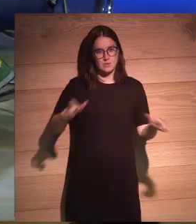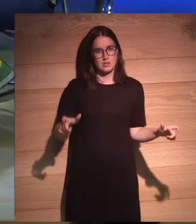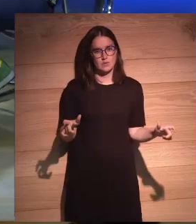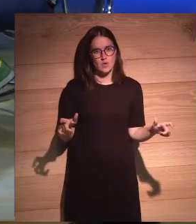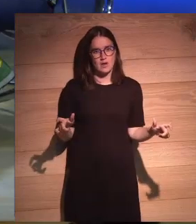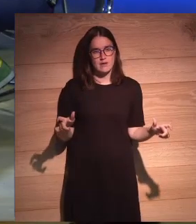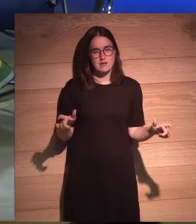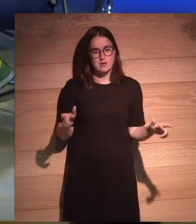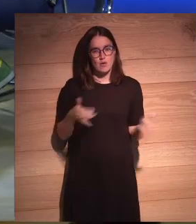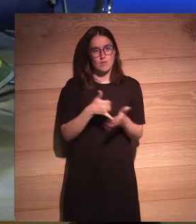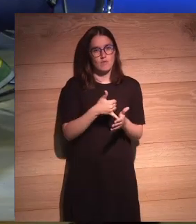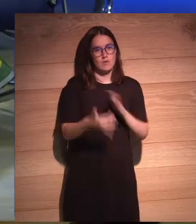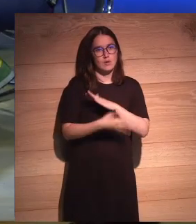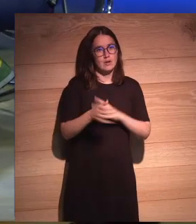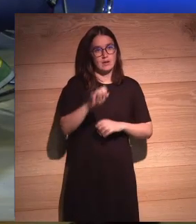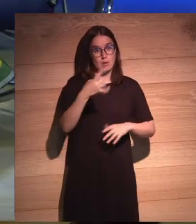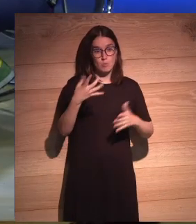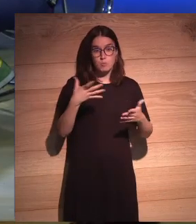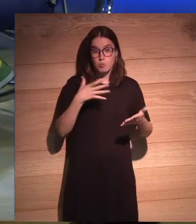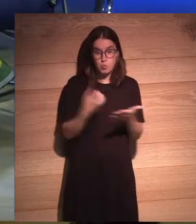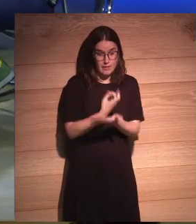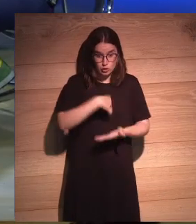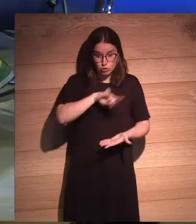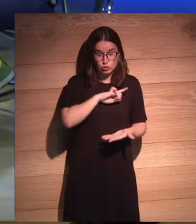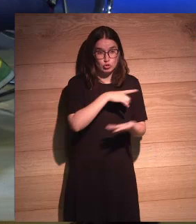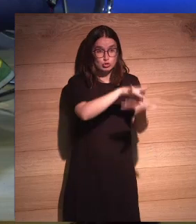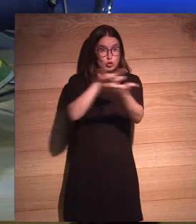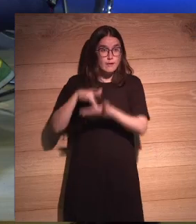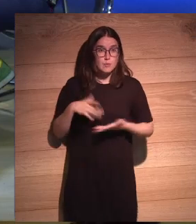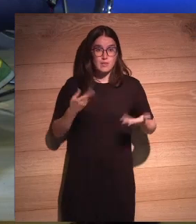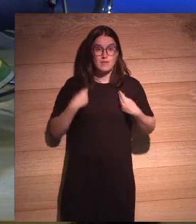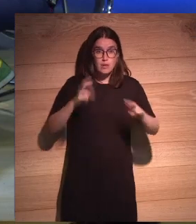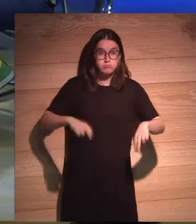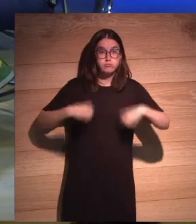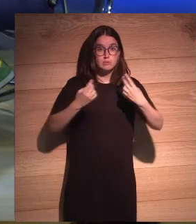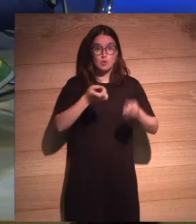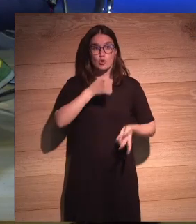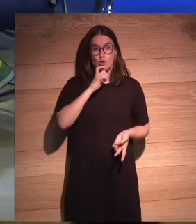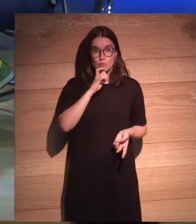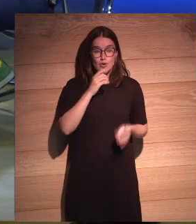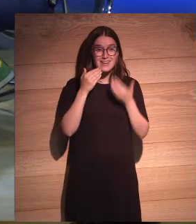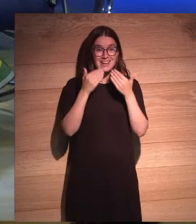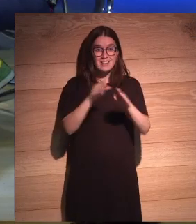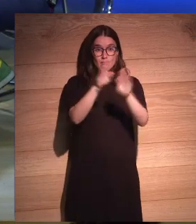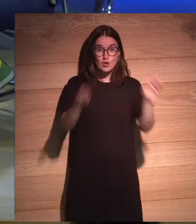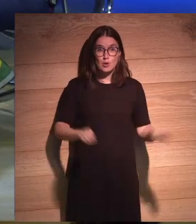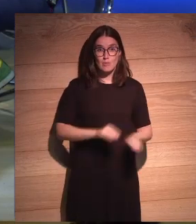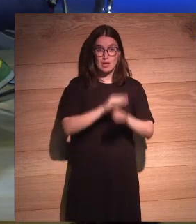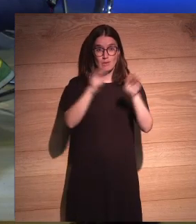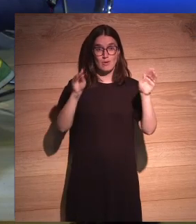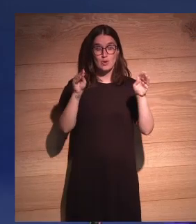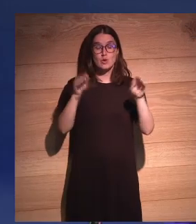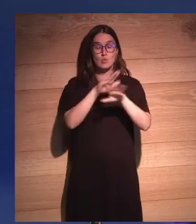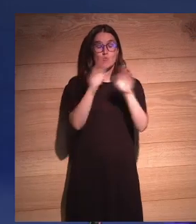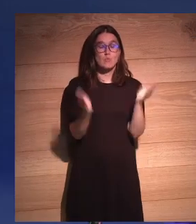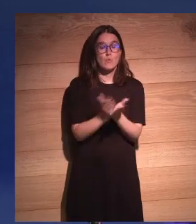personas más vulnerables, que podemos serlo todos en algún momento, puedan reconstruir sus biografías a través de la formación en